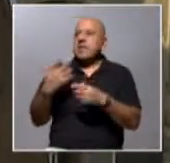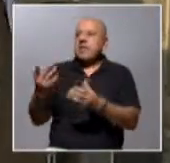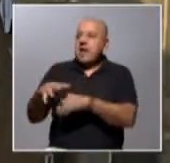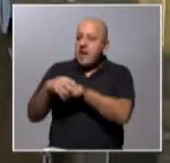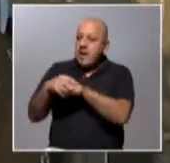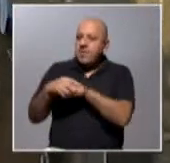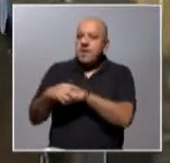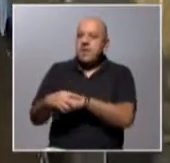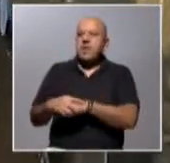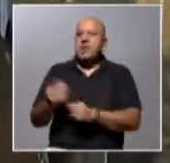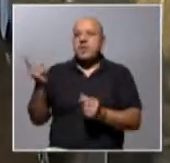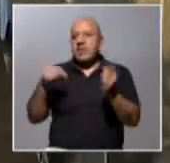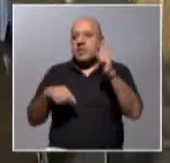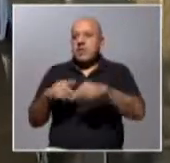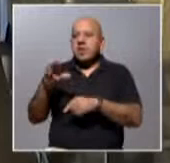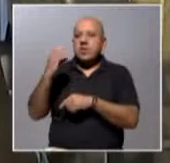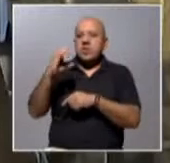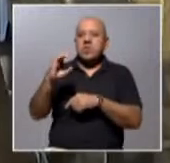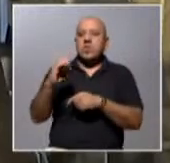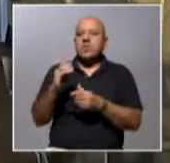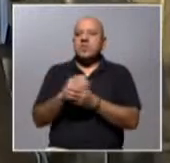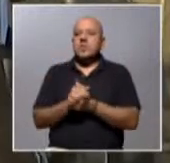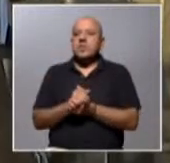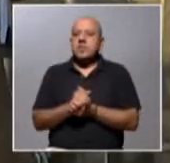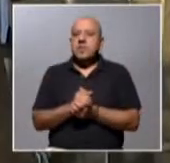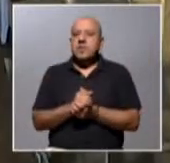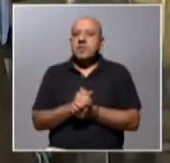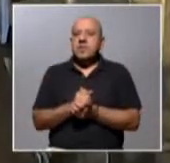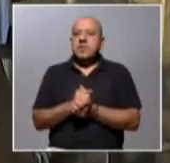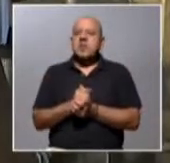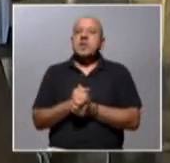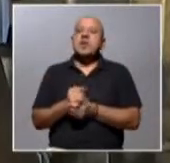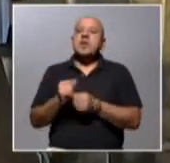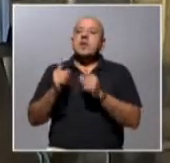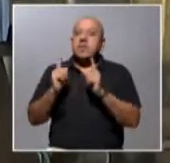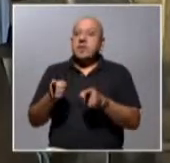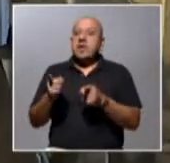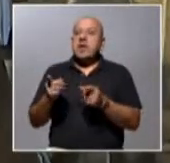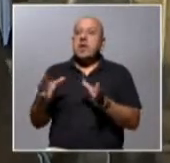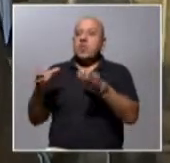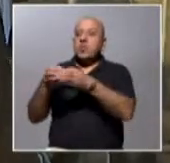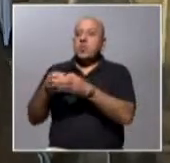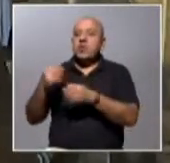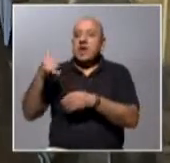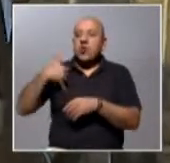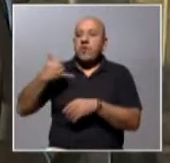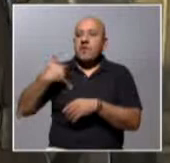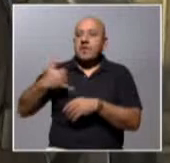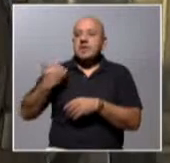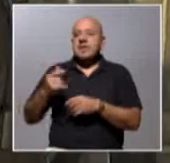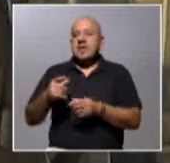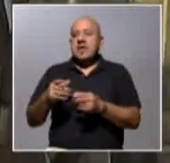asidua al Club Tito Borjas, y con especial mención al grupo de jóvenes de hinchas del Cerro. Hay un grupo de jóvenes